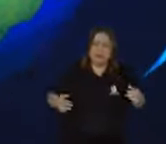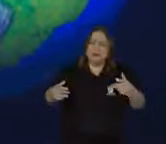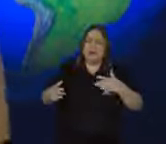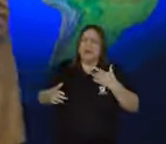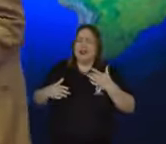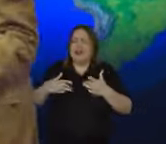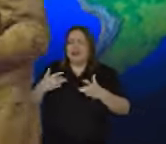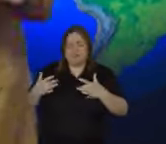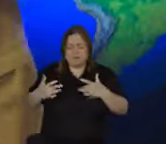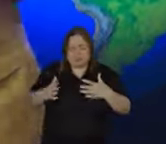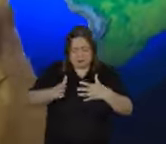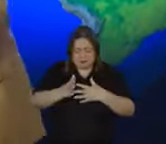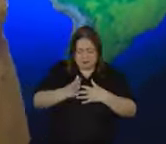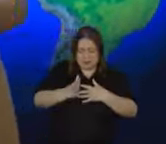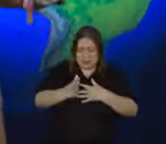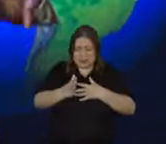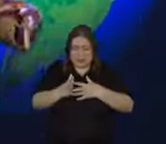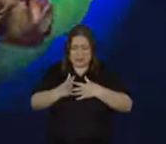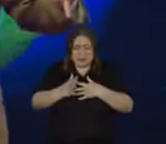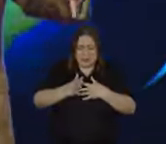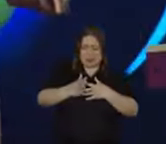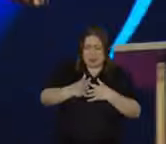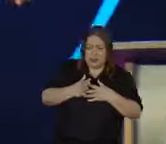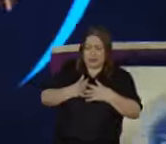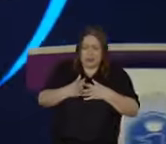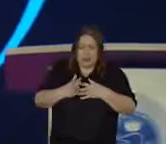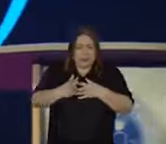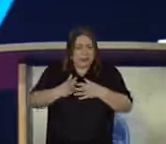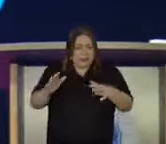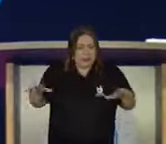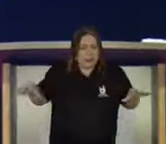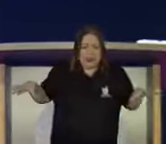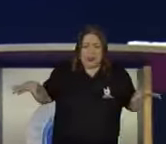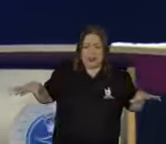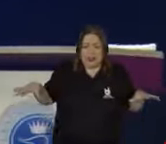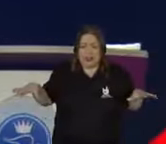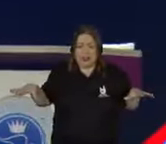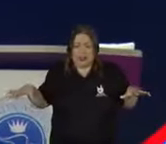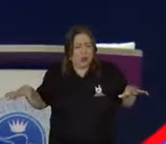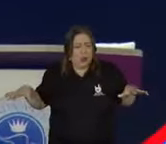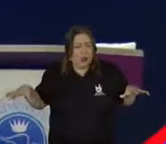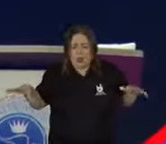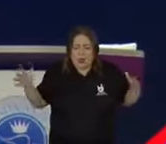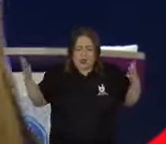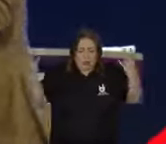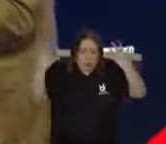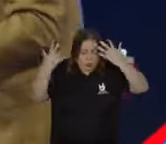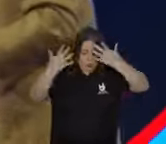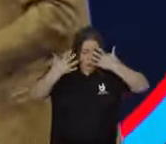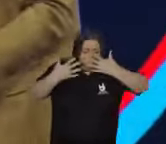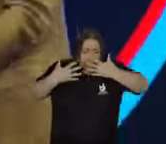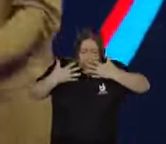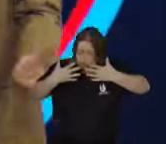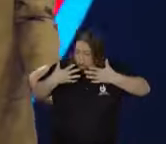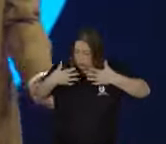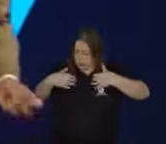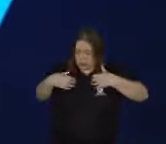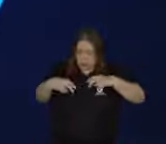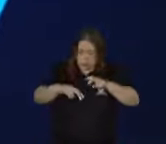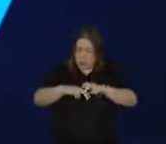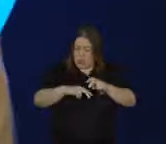tan debilitado, porque la acechanza era, todo se puso tan tenebroso sobre mi vida. Nunca lo